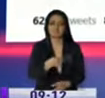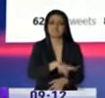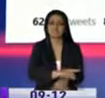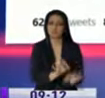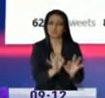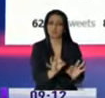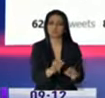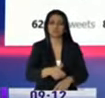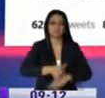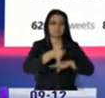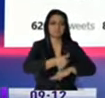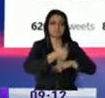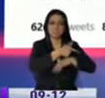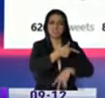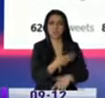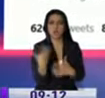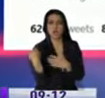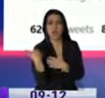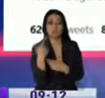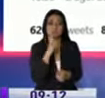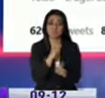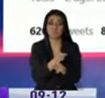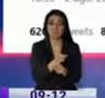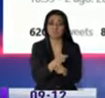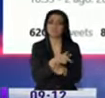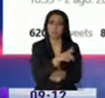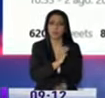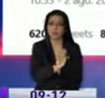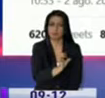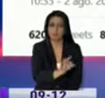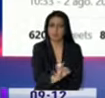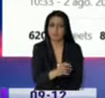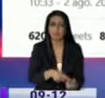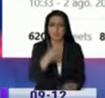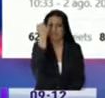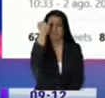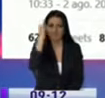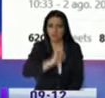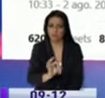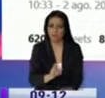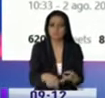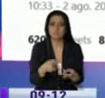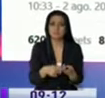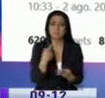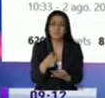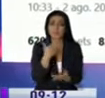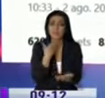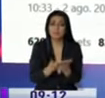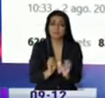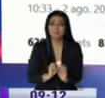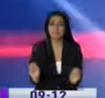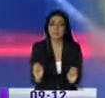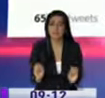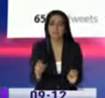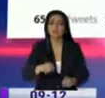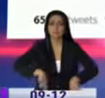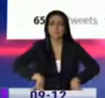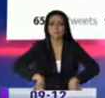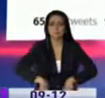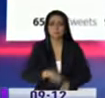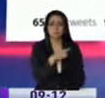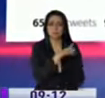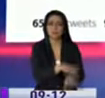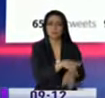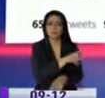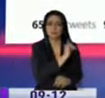en sus cargos, pese a las inconsecuencias éticas, ideológicas e incluso de elemental gratitud. Esta corrupción